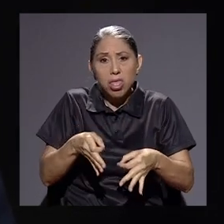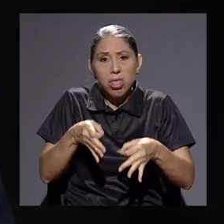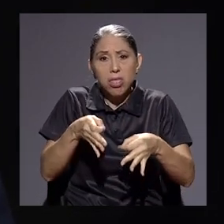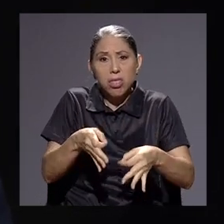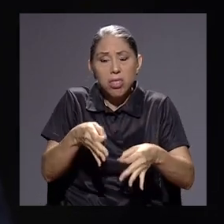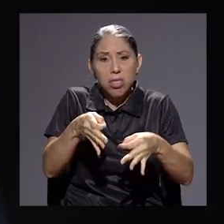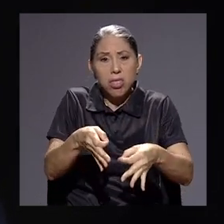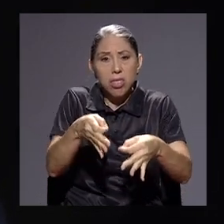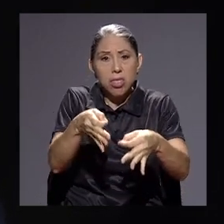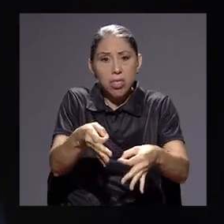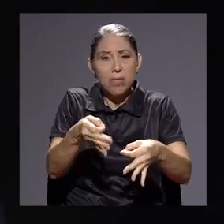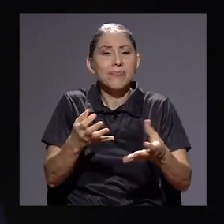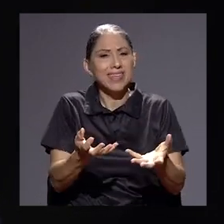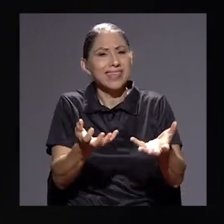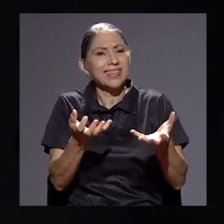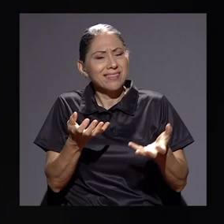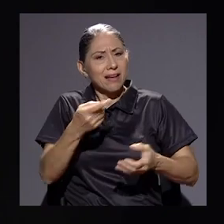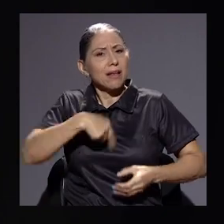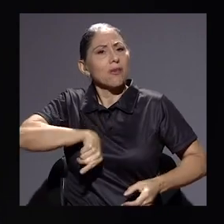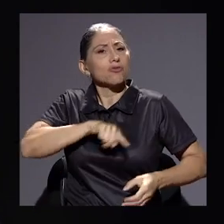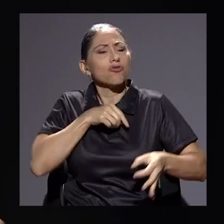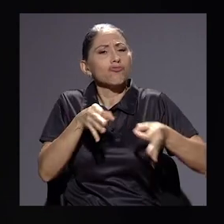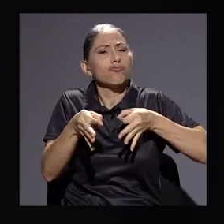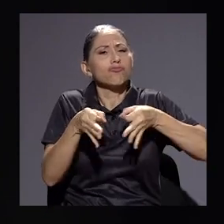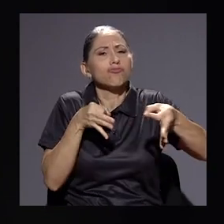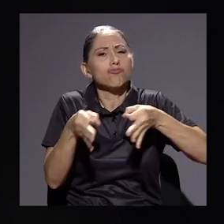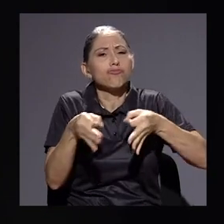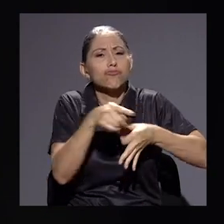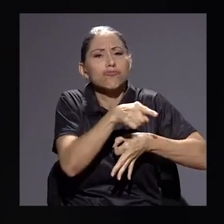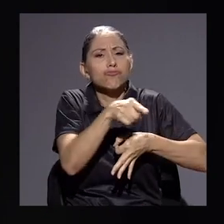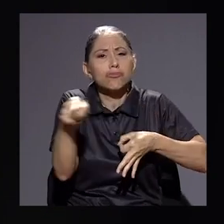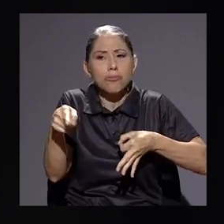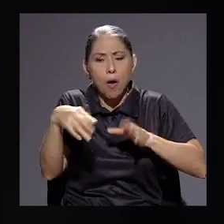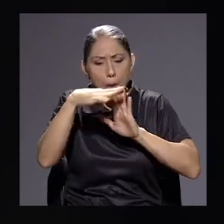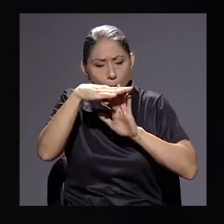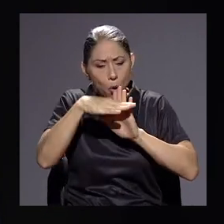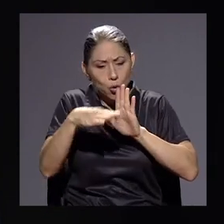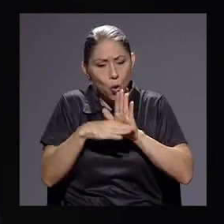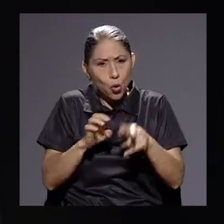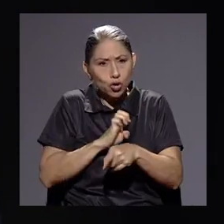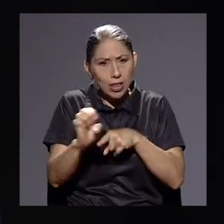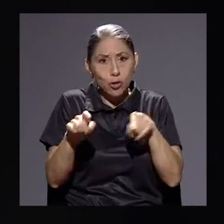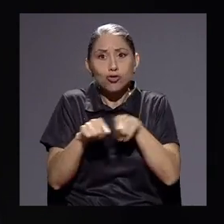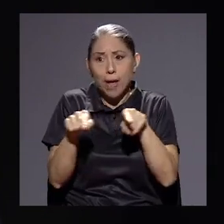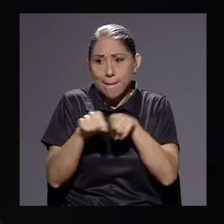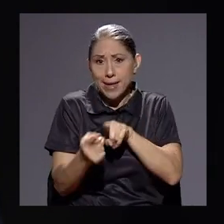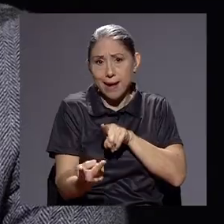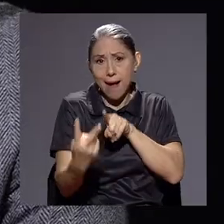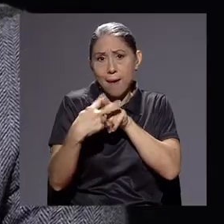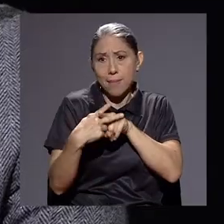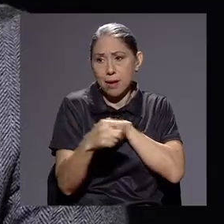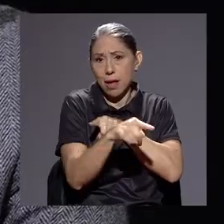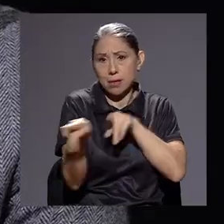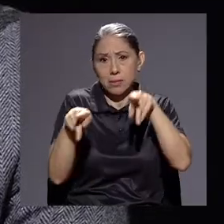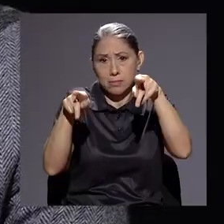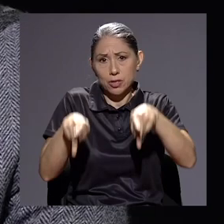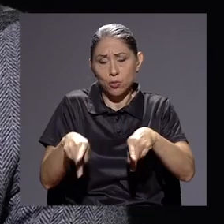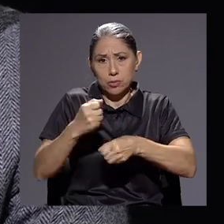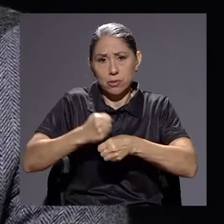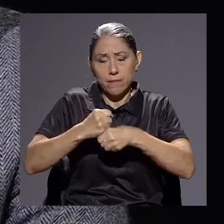que hagamos también un ejercicio de reflexión de cómo también esos protocolos éticos pasan por esas personas. Claro,